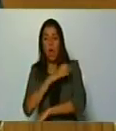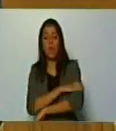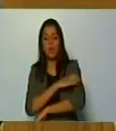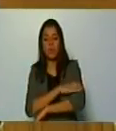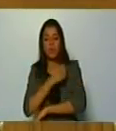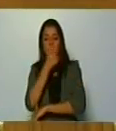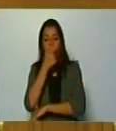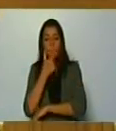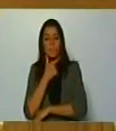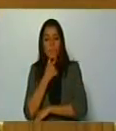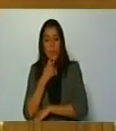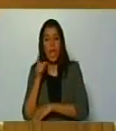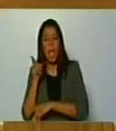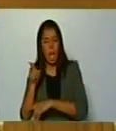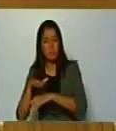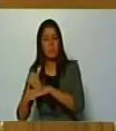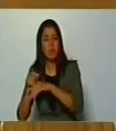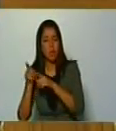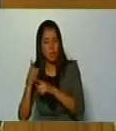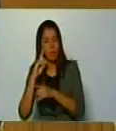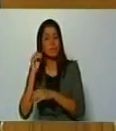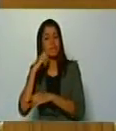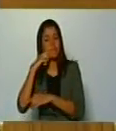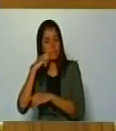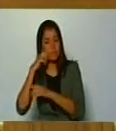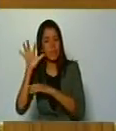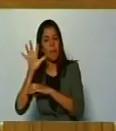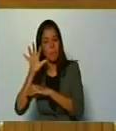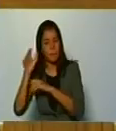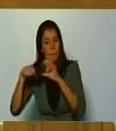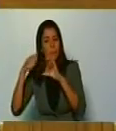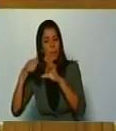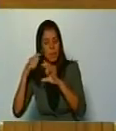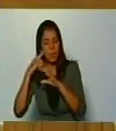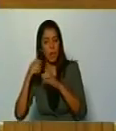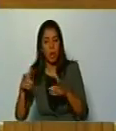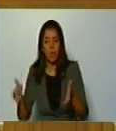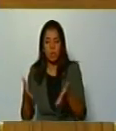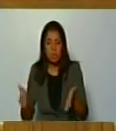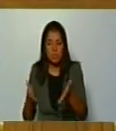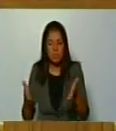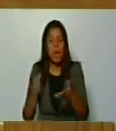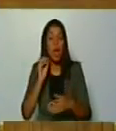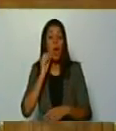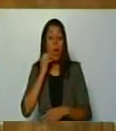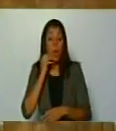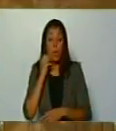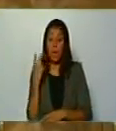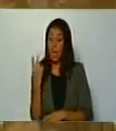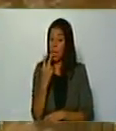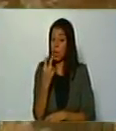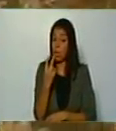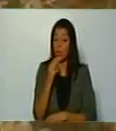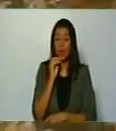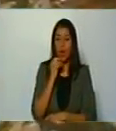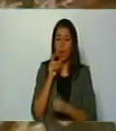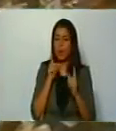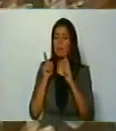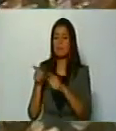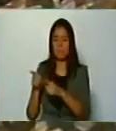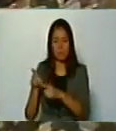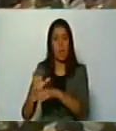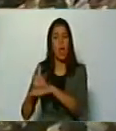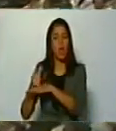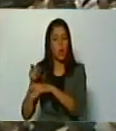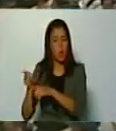hay imágenes donde él acompaña, alienta a esta persona. Los dos menores de edad lo identifican a él,